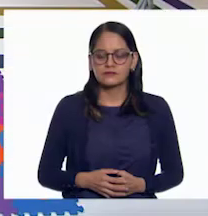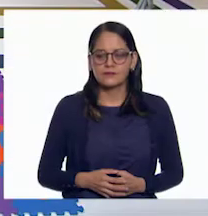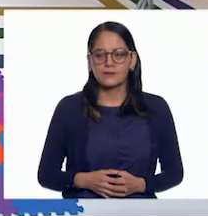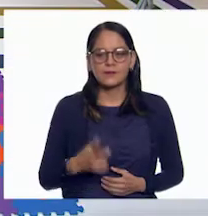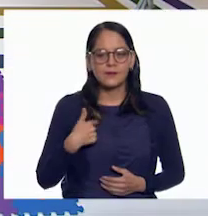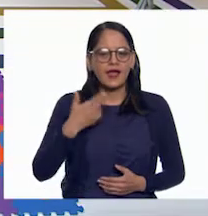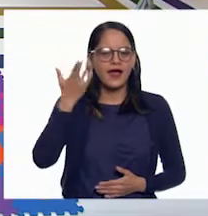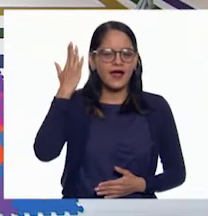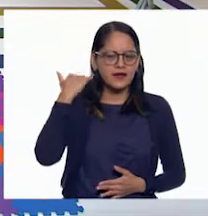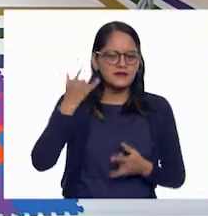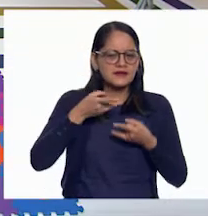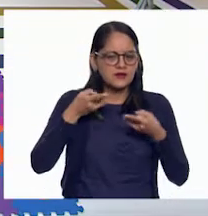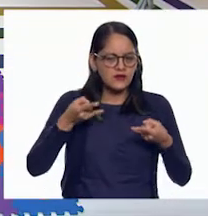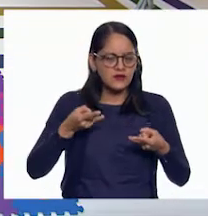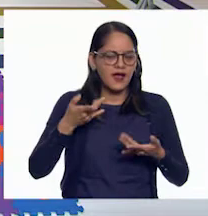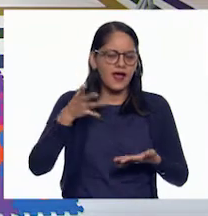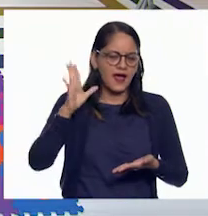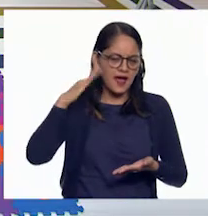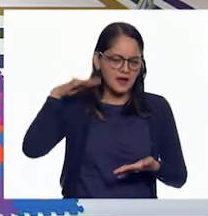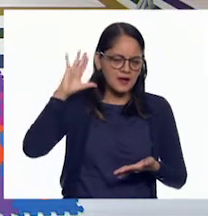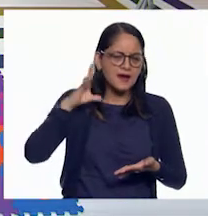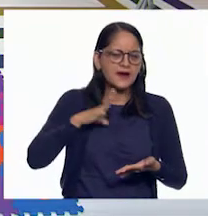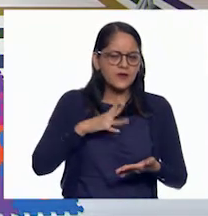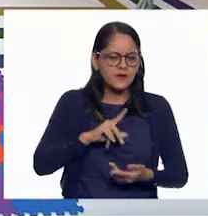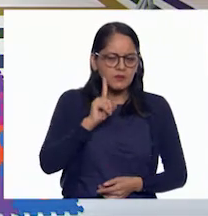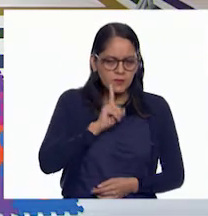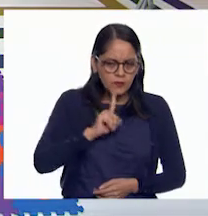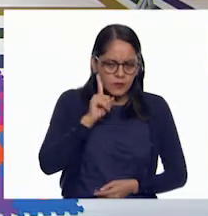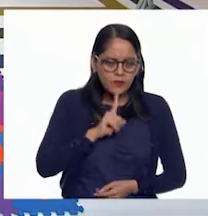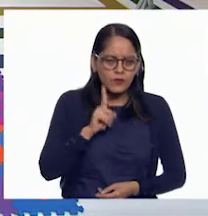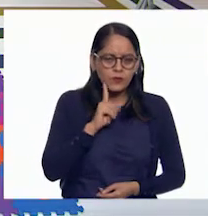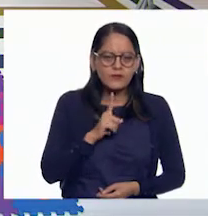Había una vez, una niña